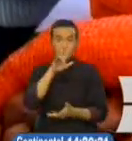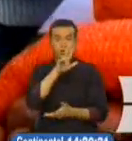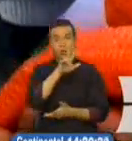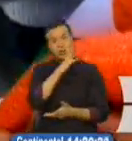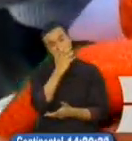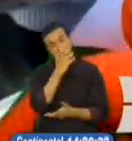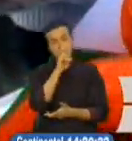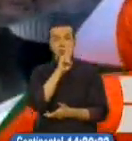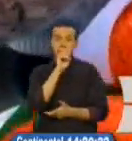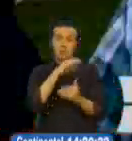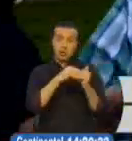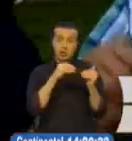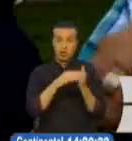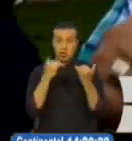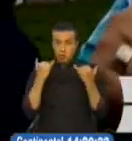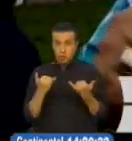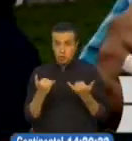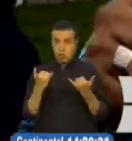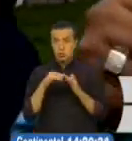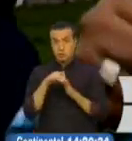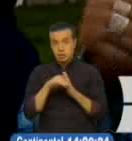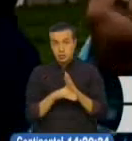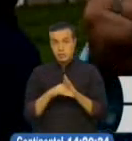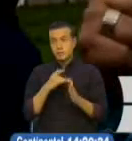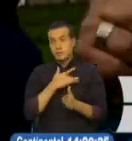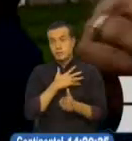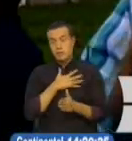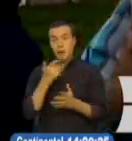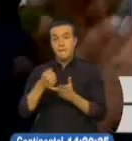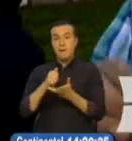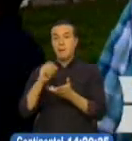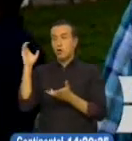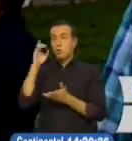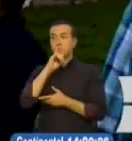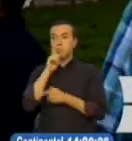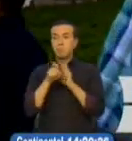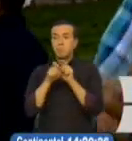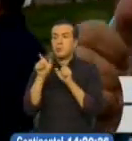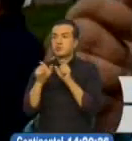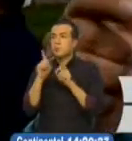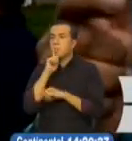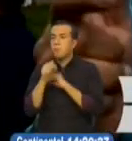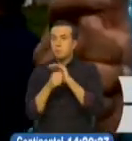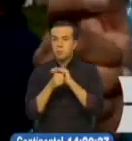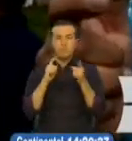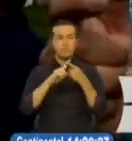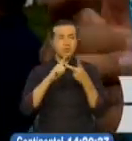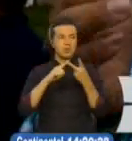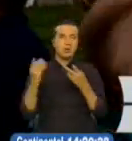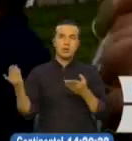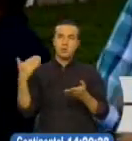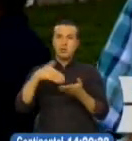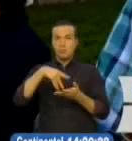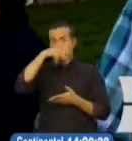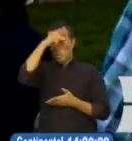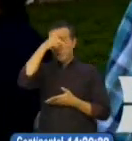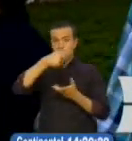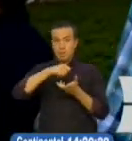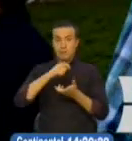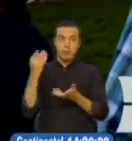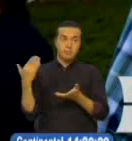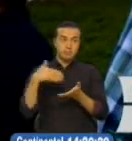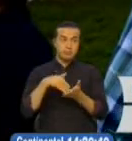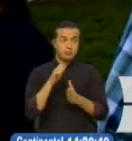entre $15 y $20. Lamentablemente viene papa de Colombia, nadie dice nada. viene papa de Perú, nadie dice